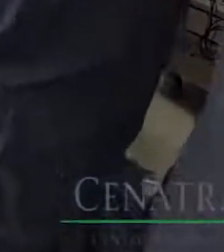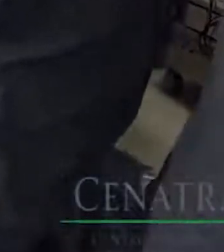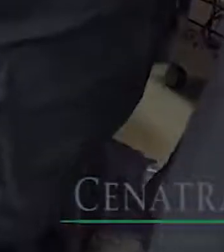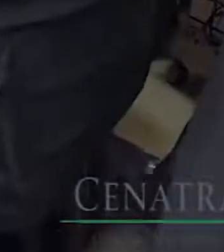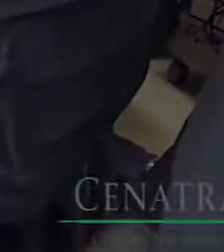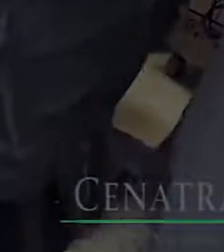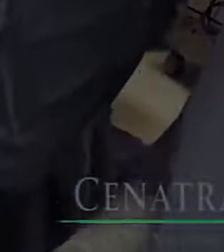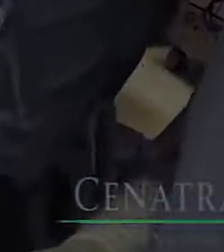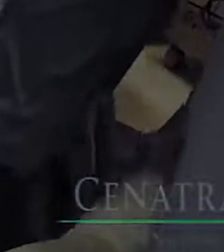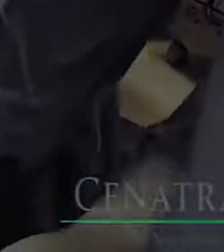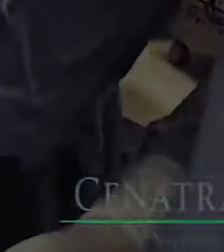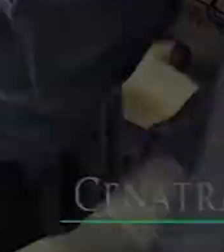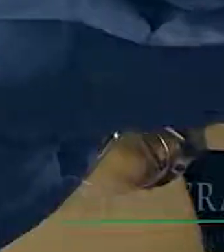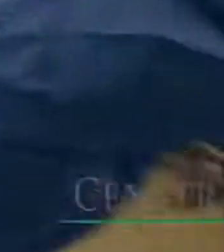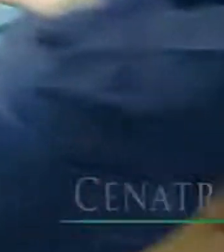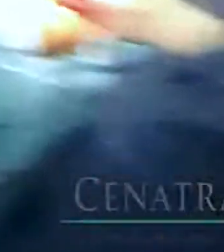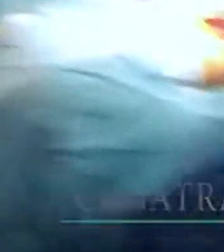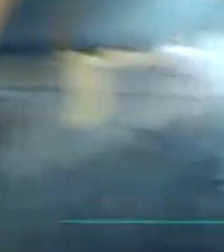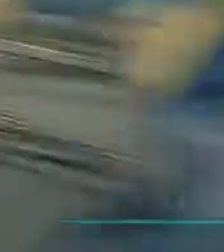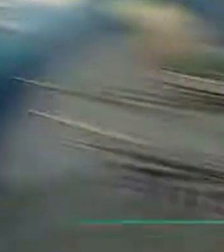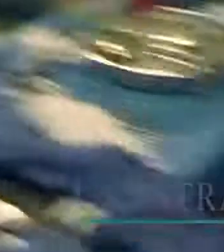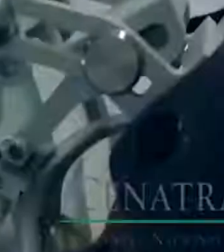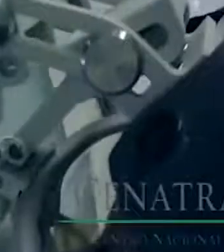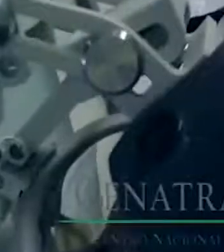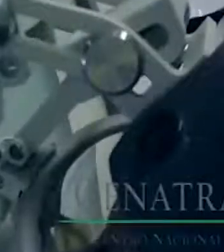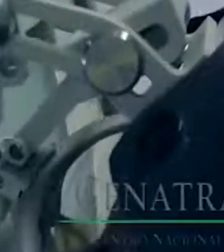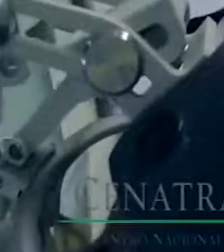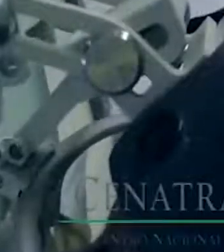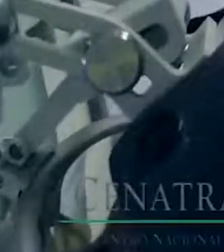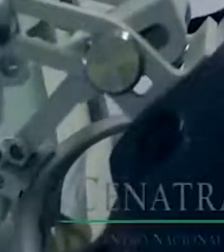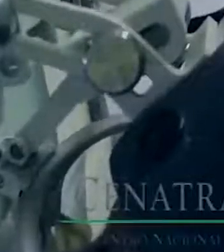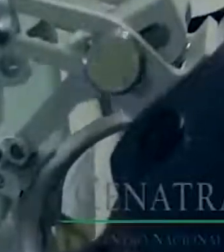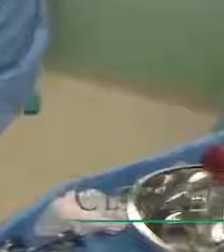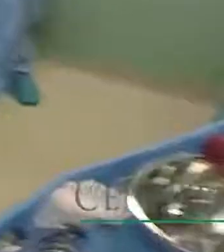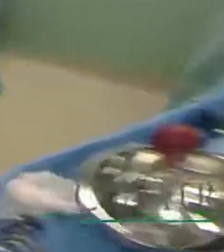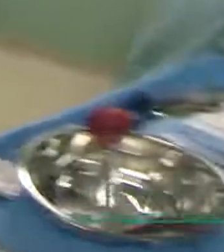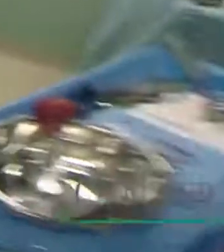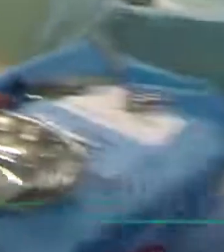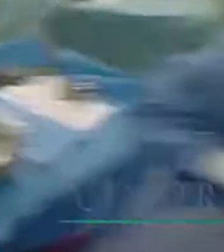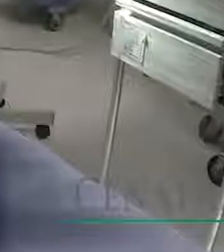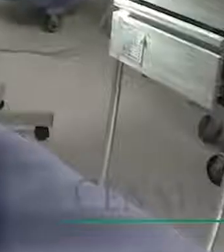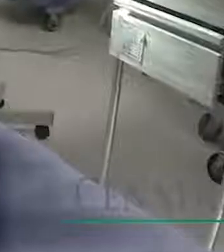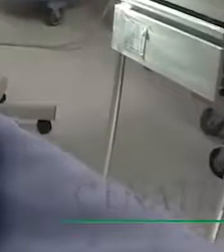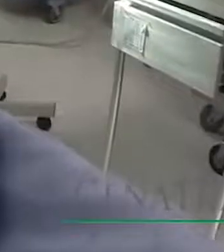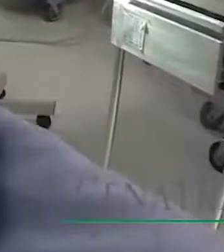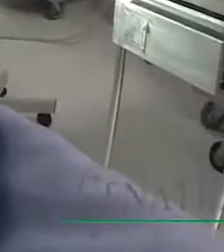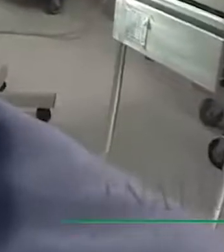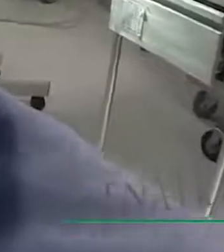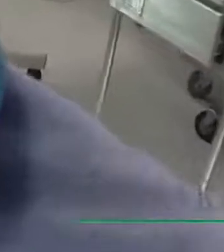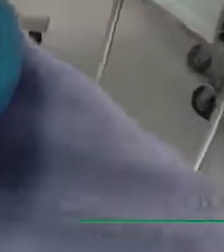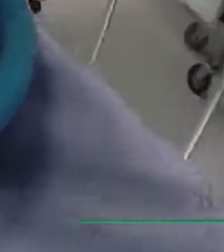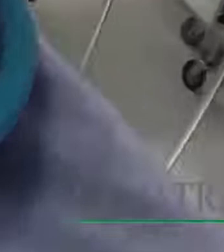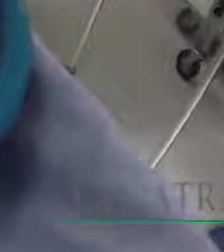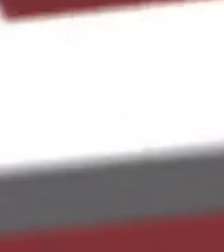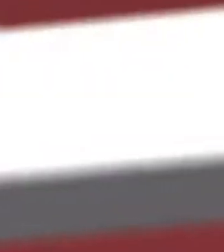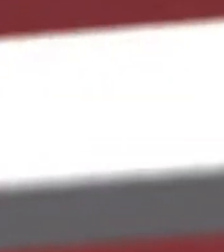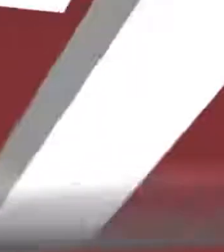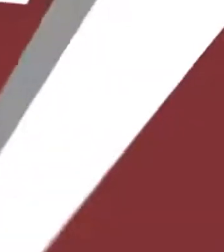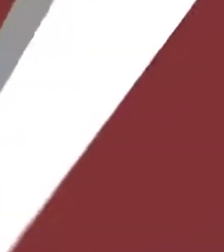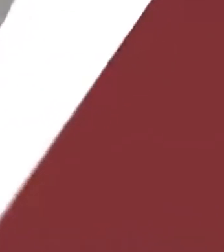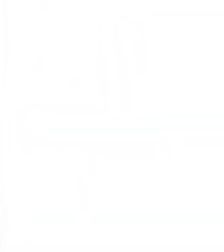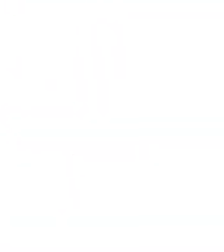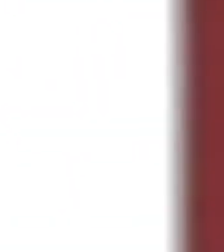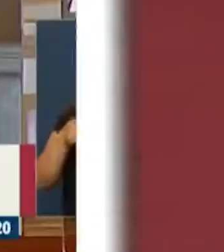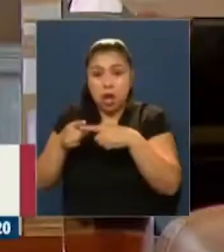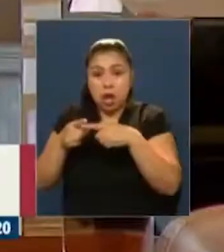bajo juramento de hacerlo de forma gratuita, espontánea, libre de fuerza y de toda coacción.